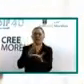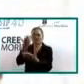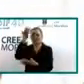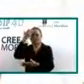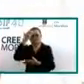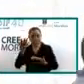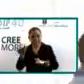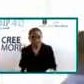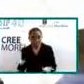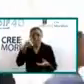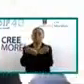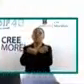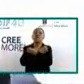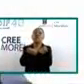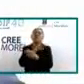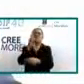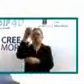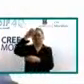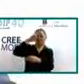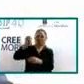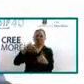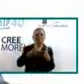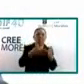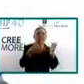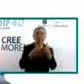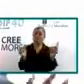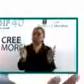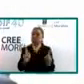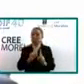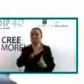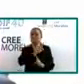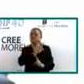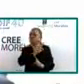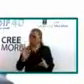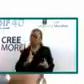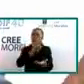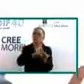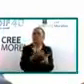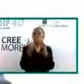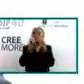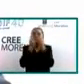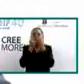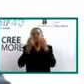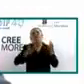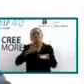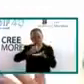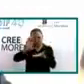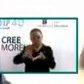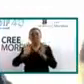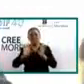para que la educación no le sea ajena. Puede tener la discapacidad, pero no está negado para comprender,